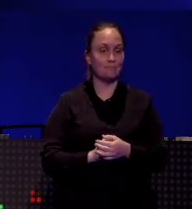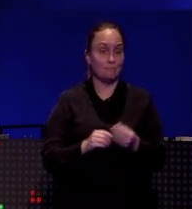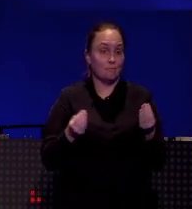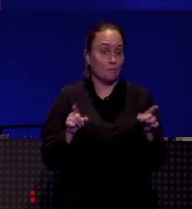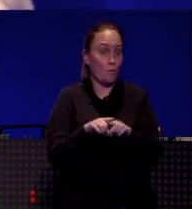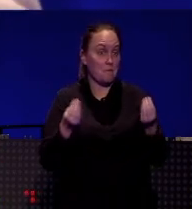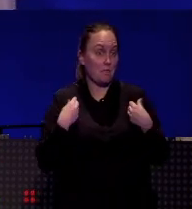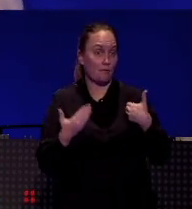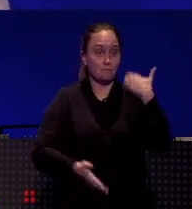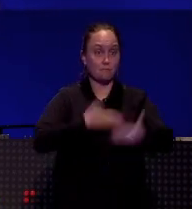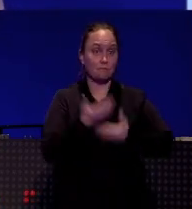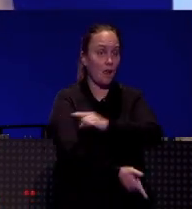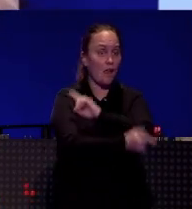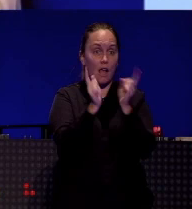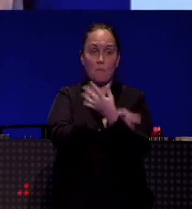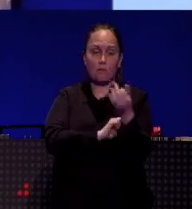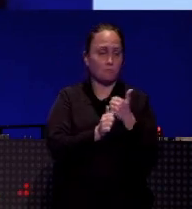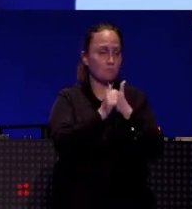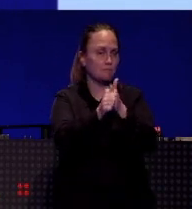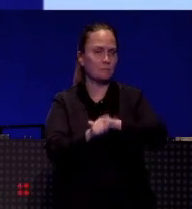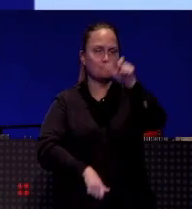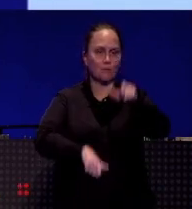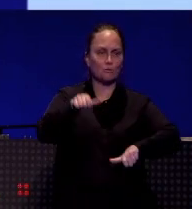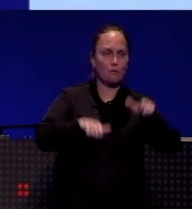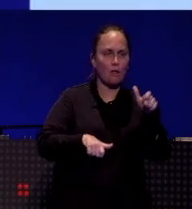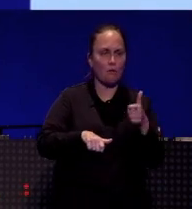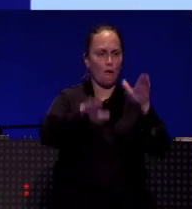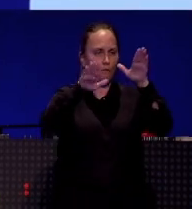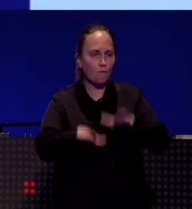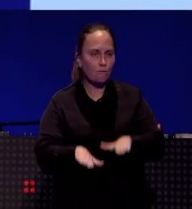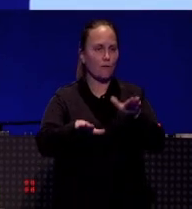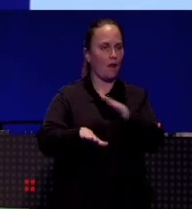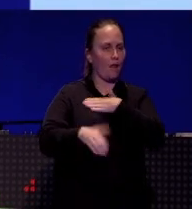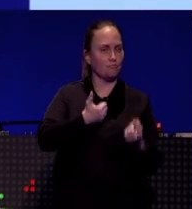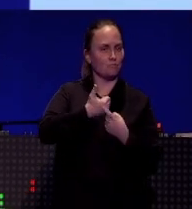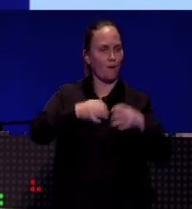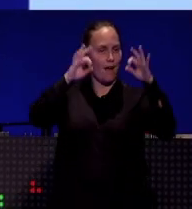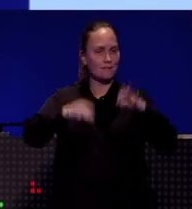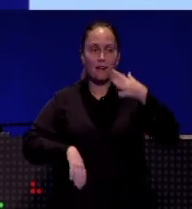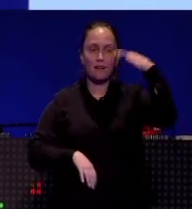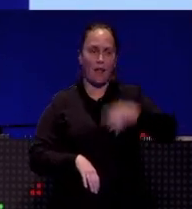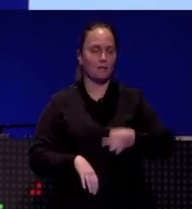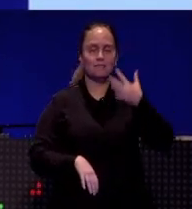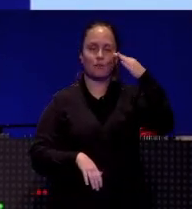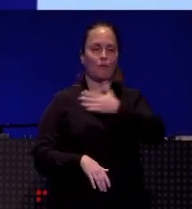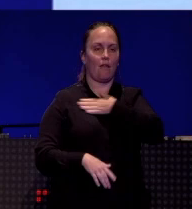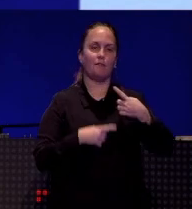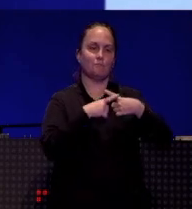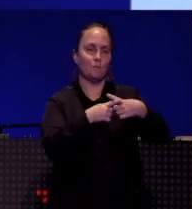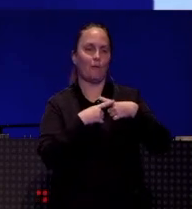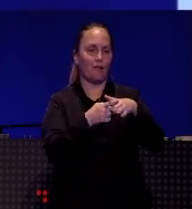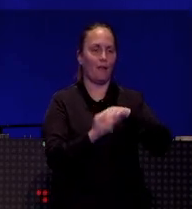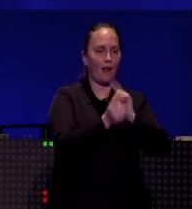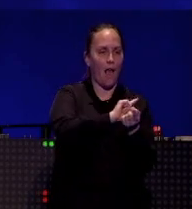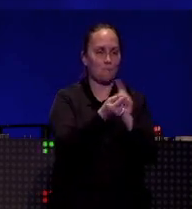que en tu vida pues esos cambios hay que seguirlo no el público que ya tengas ahí fidelizado y que te quiera por tuyo real va a querer compartir las experiencias contigo